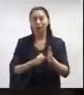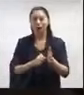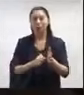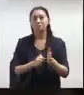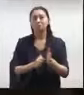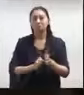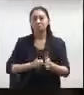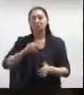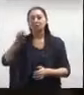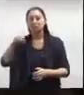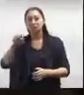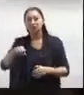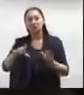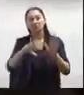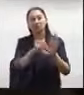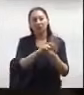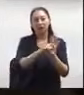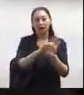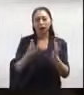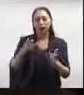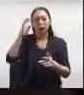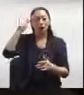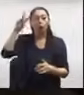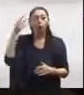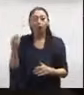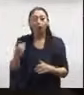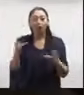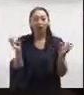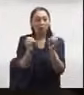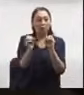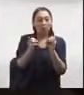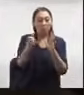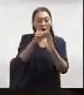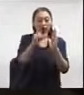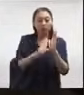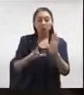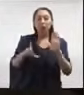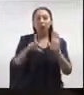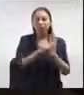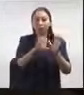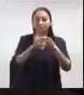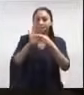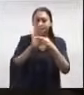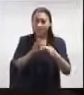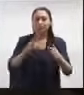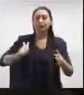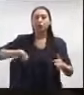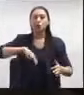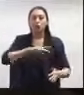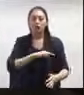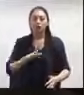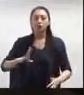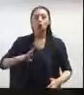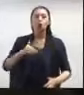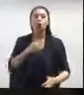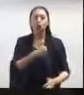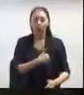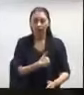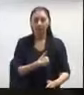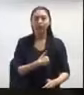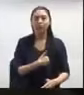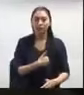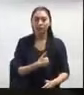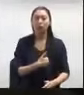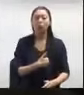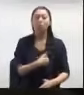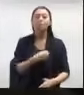tenga legalidad, porque ningún artículo de la ley orgánica de nuestro organismo legislativo faculta a la